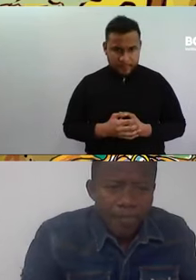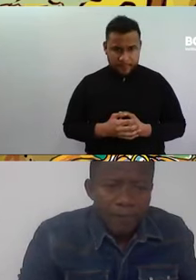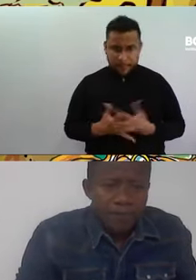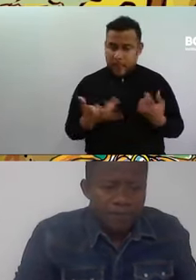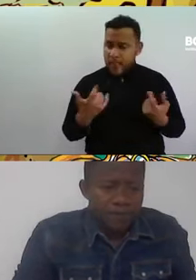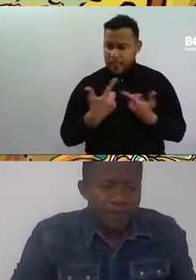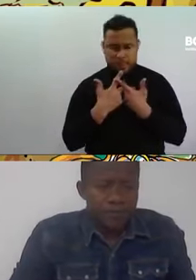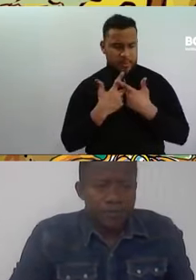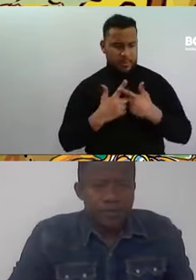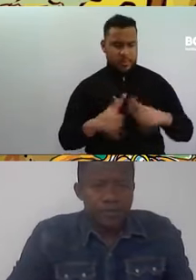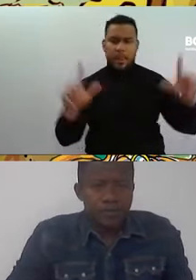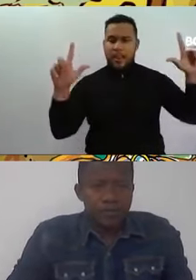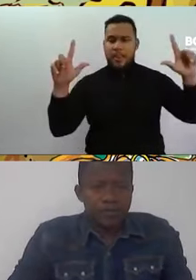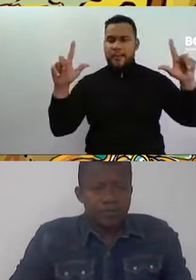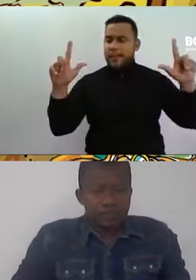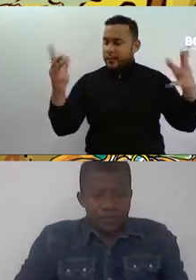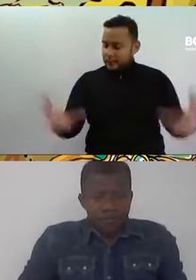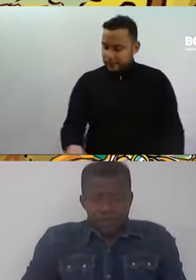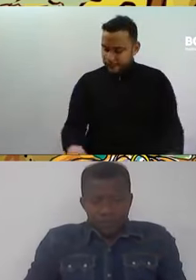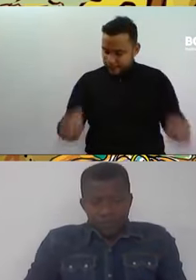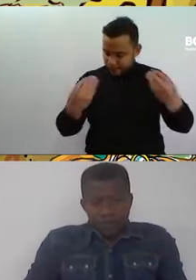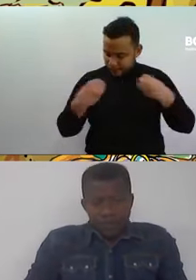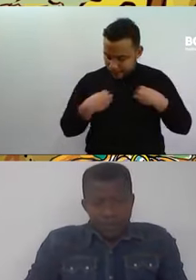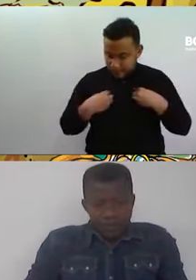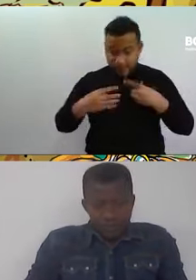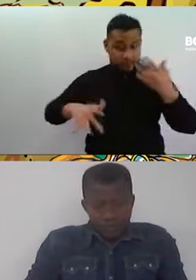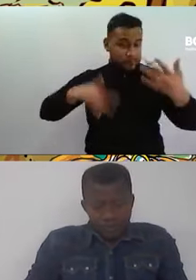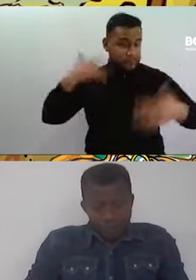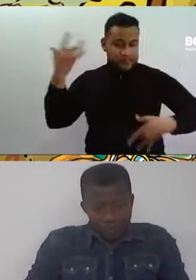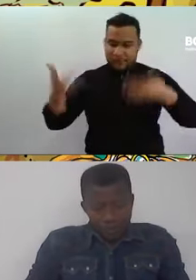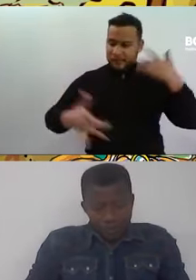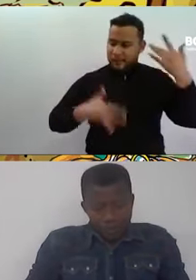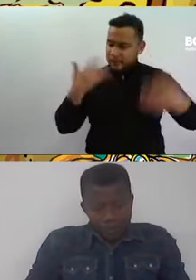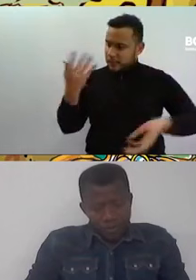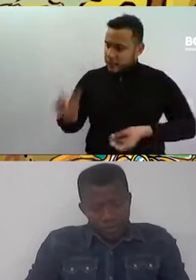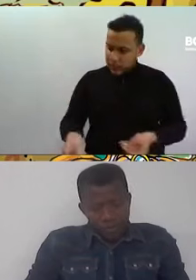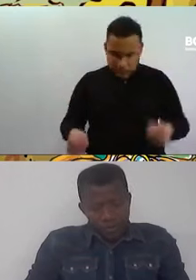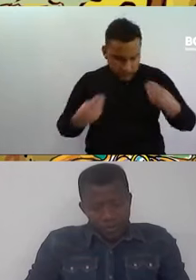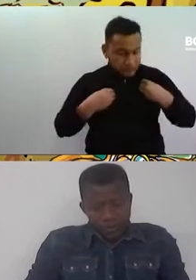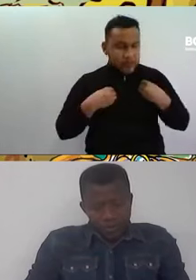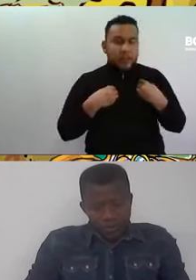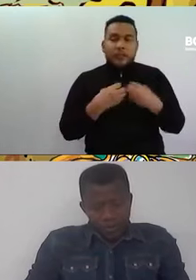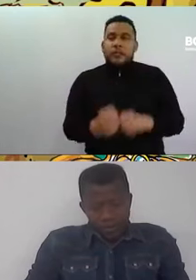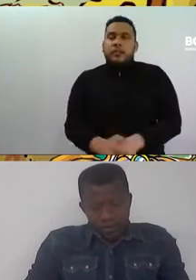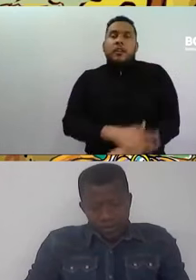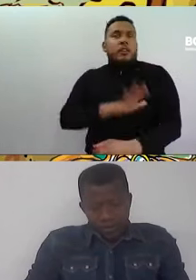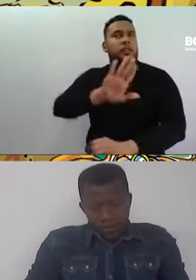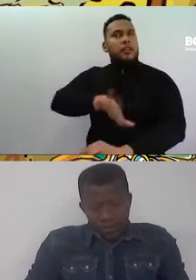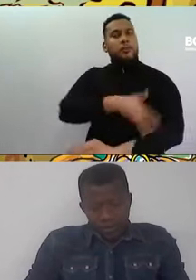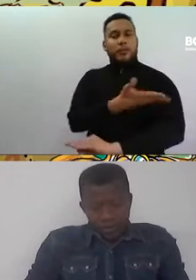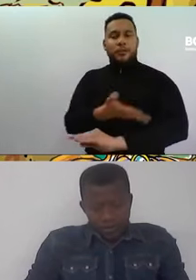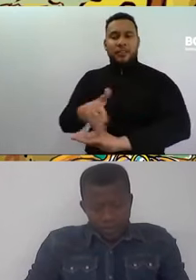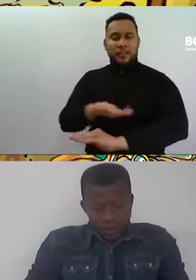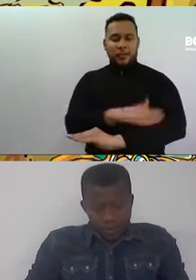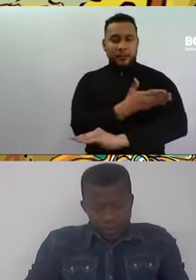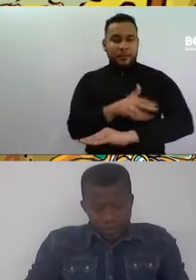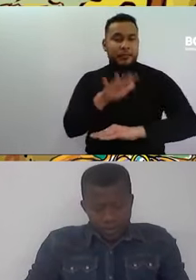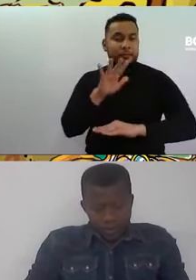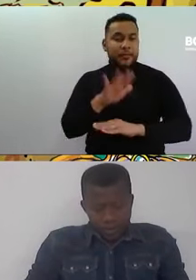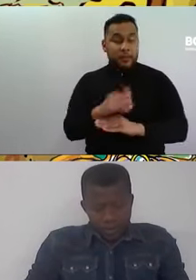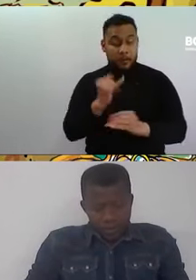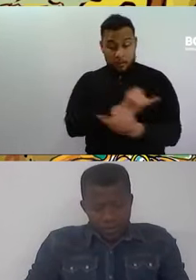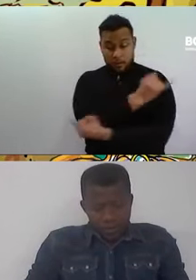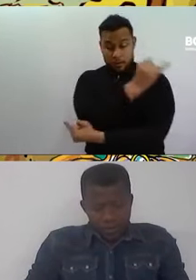libertad que nos dio, la diversión que nos da en el deleite de esa música, de la